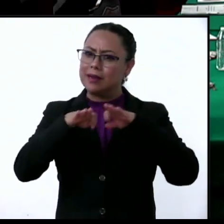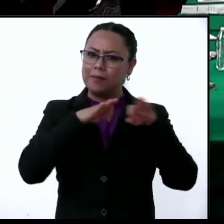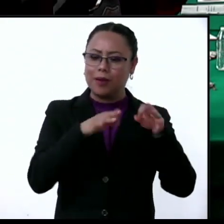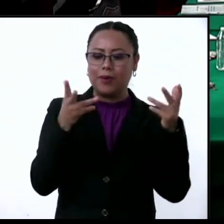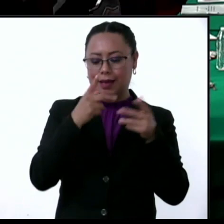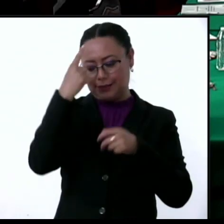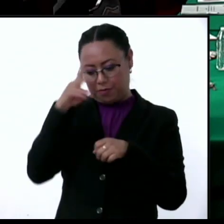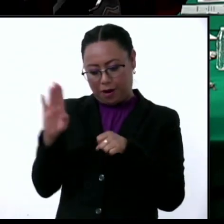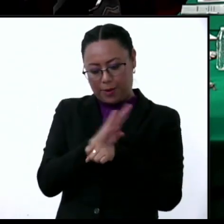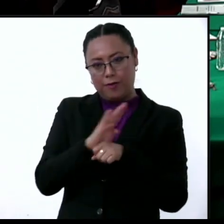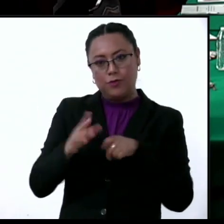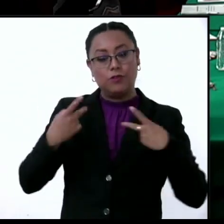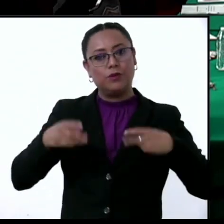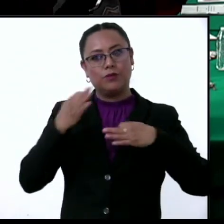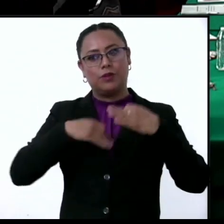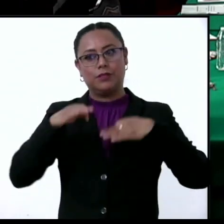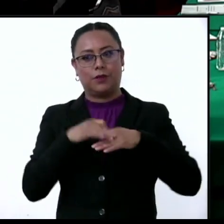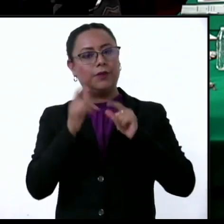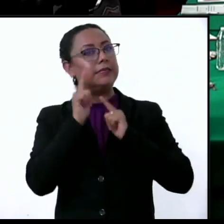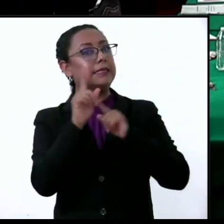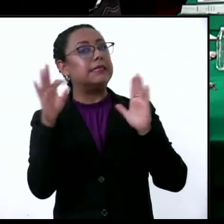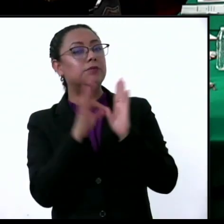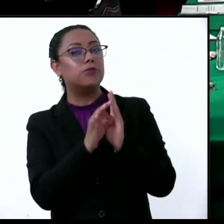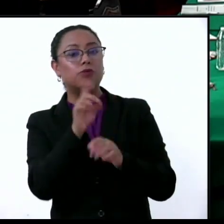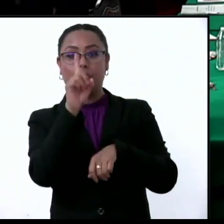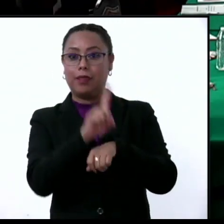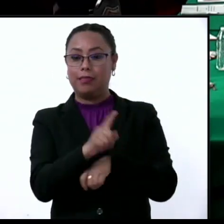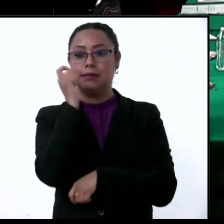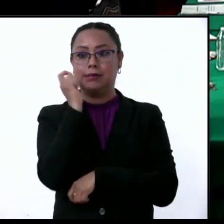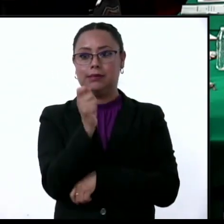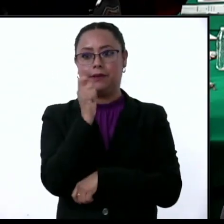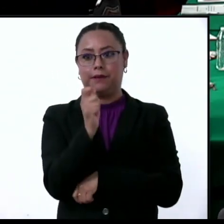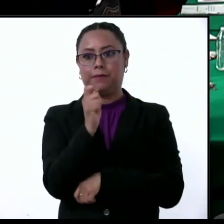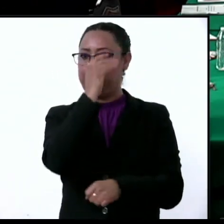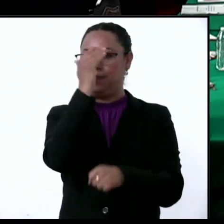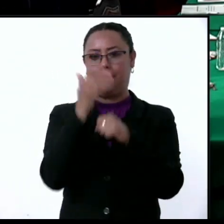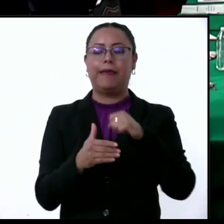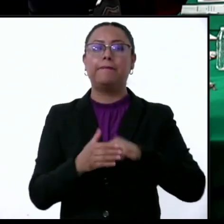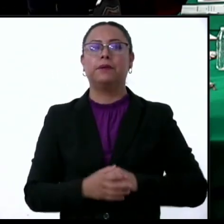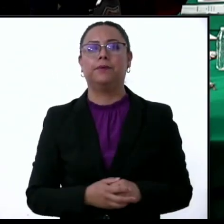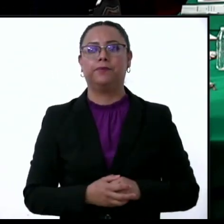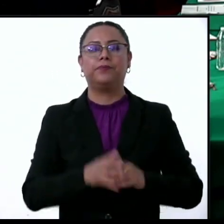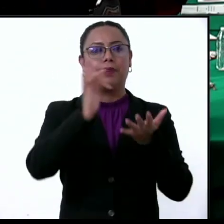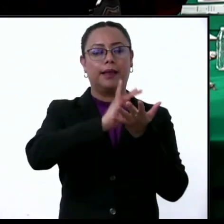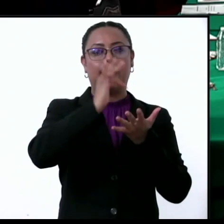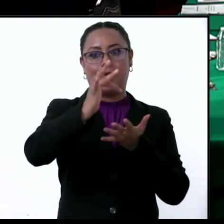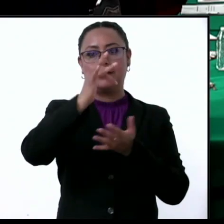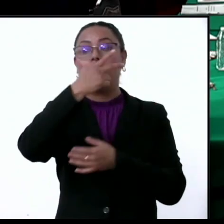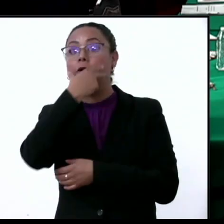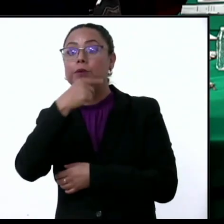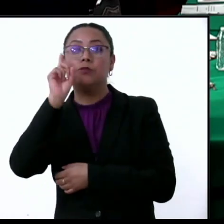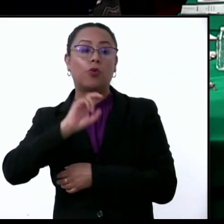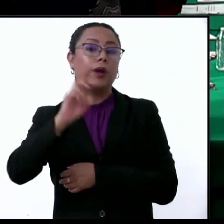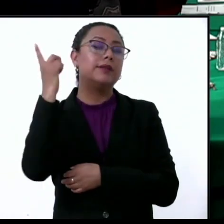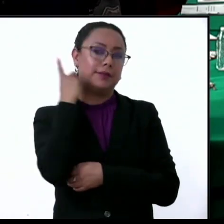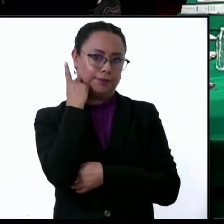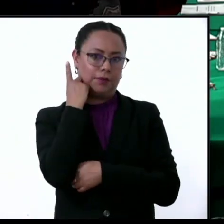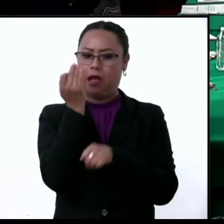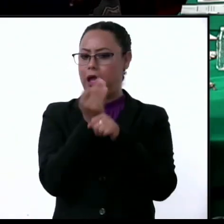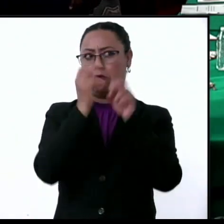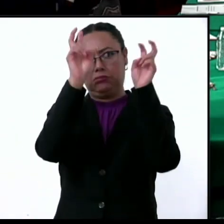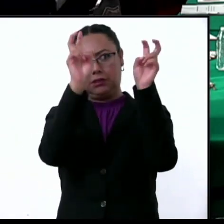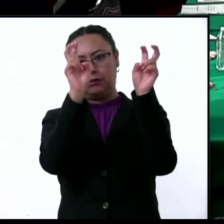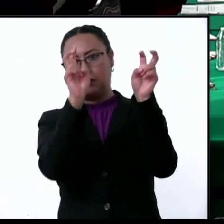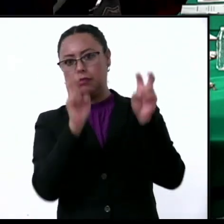de la ciudadanía. El siguiente punto del orden del día es la clausura. Gracias, diputadas, diputados. No habiendo